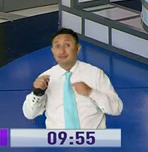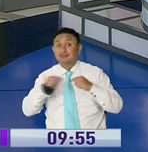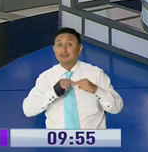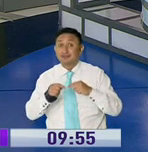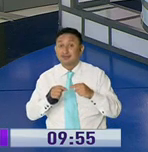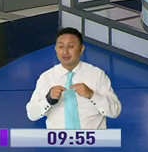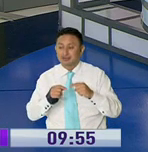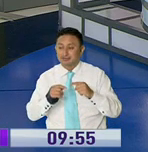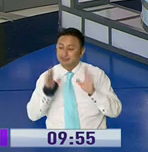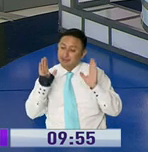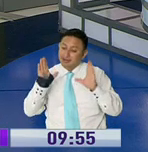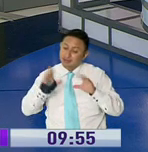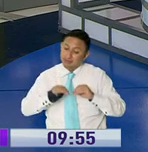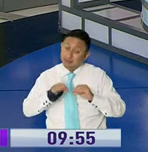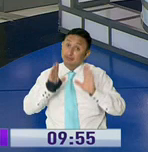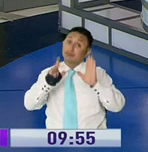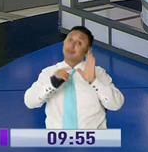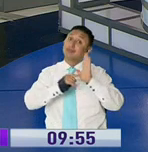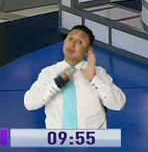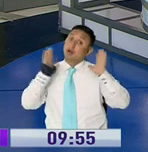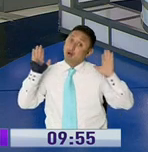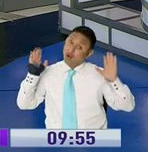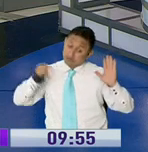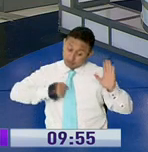está bien. Que conste mi buena voluntad.